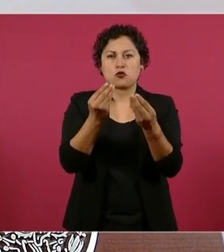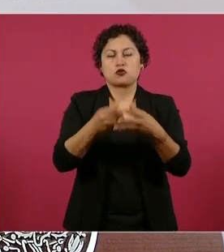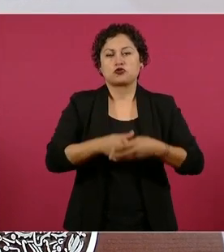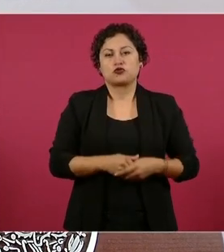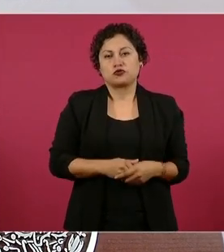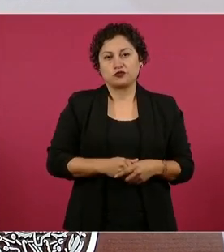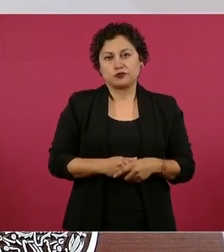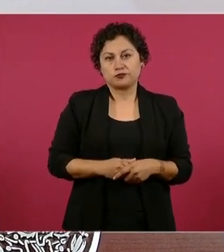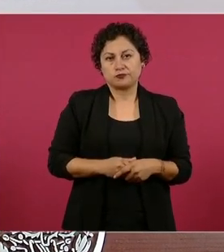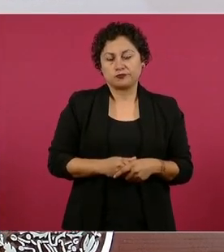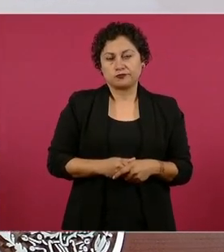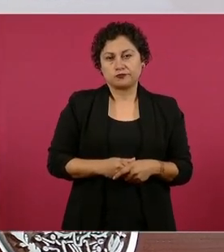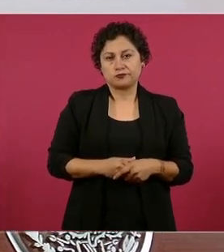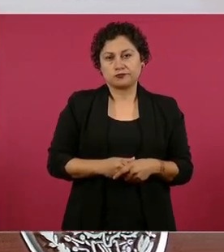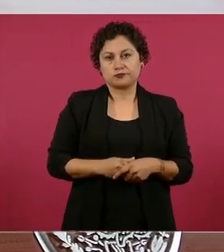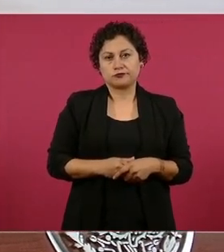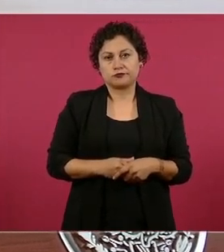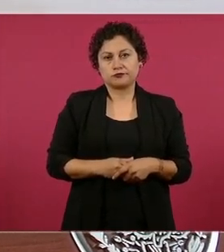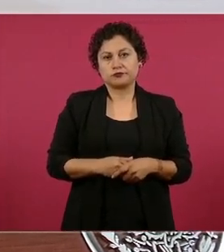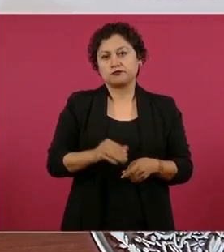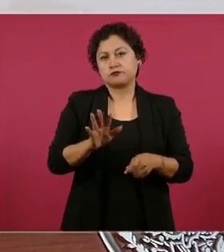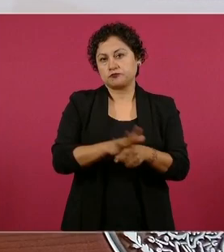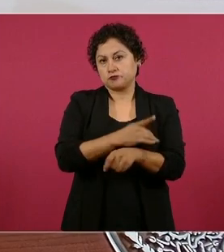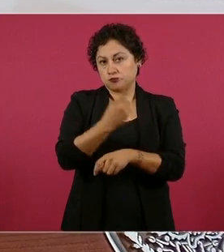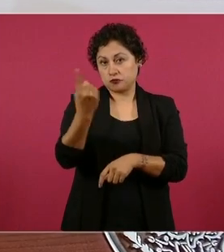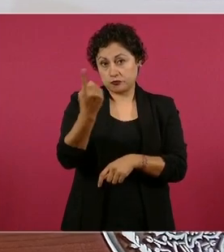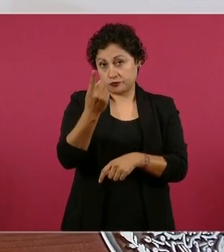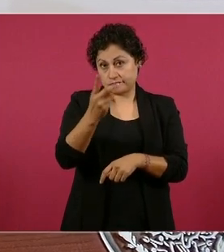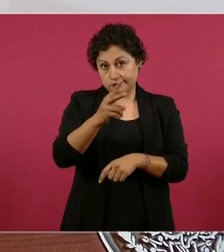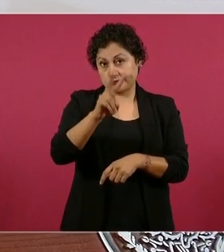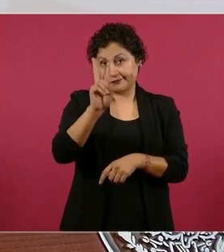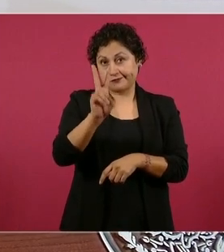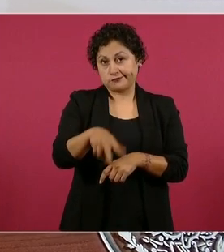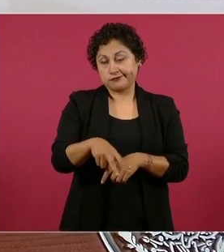es muy buena la dirección,